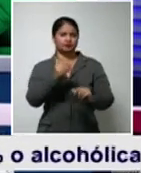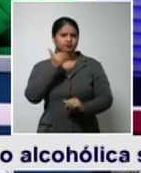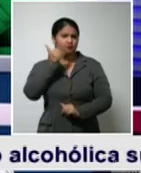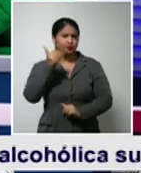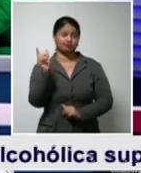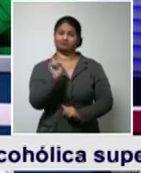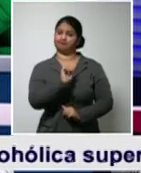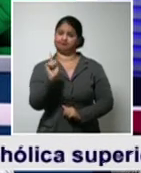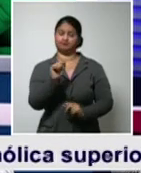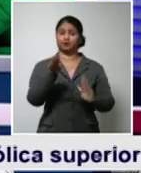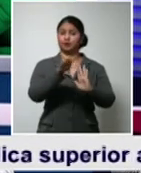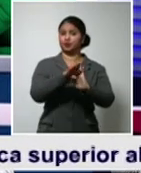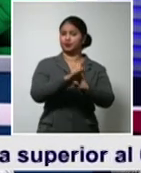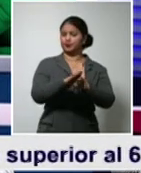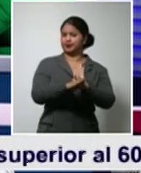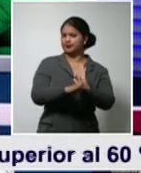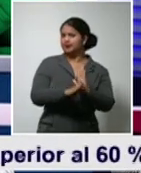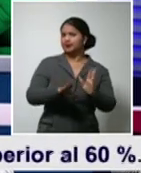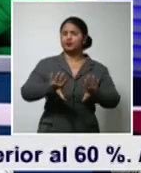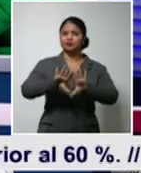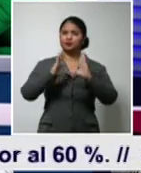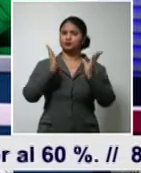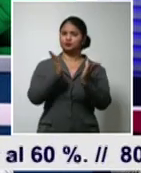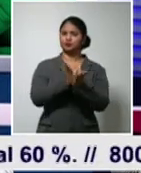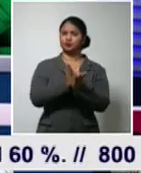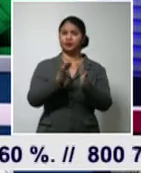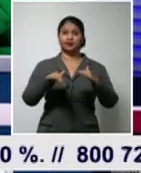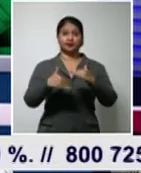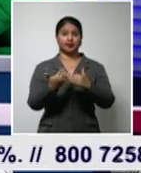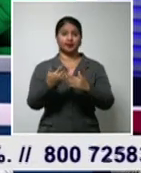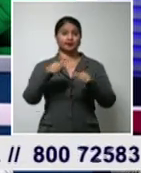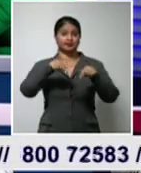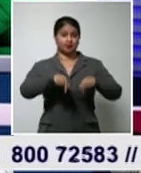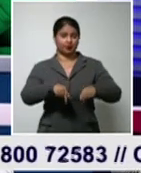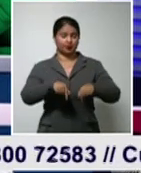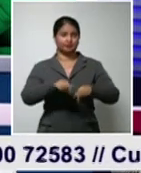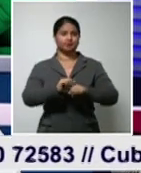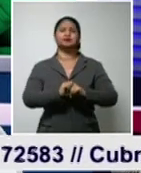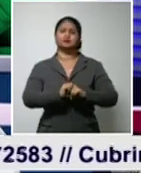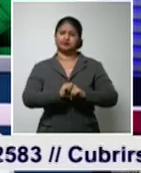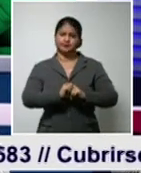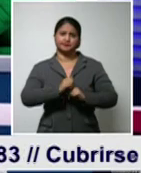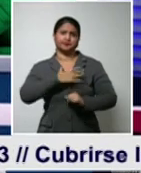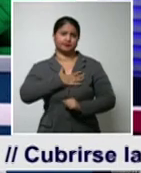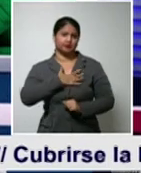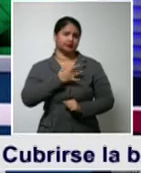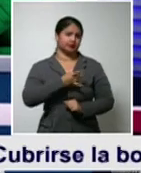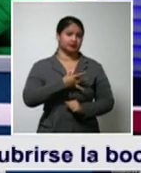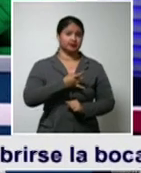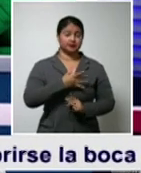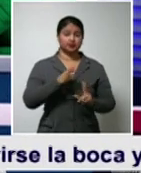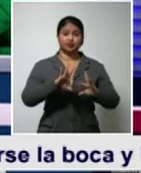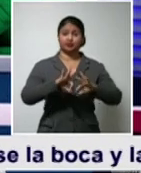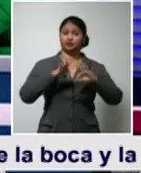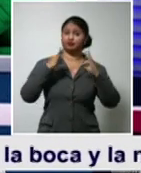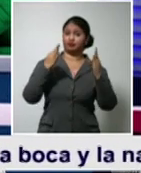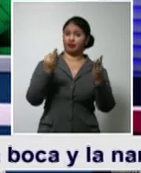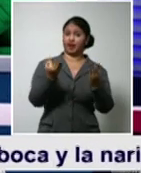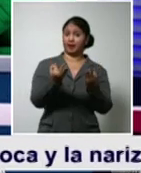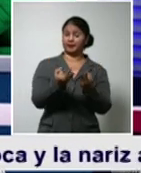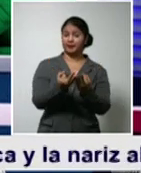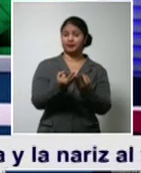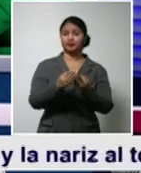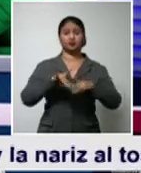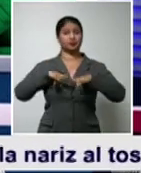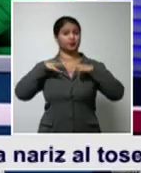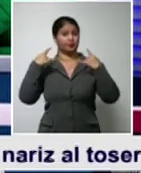vienen aplicando. Tenemos que dar las condolencias a familiares, amistades, y lamentar mucho el